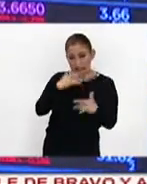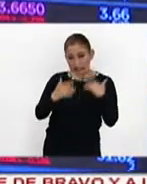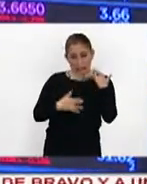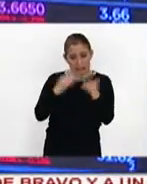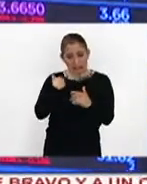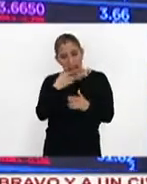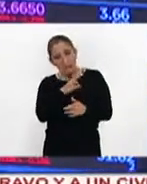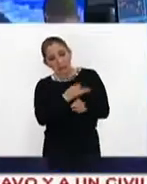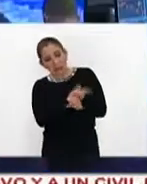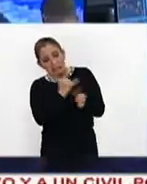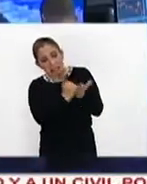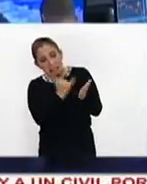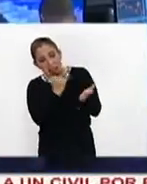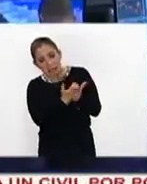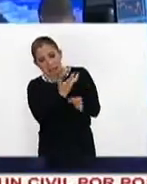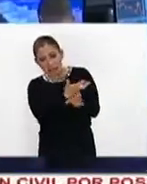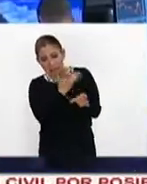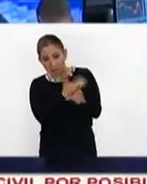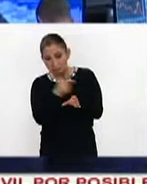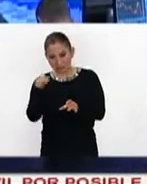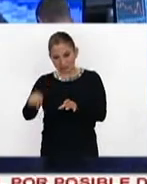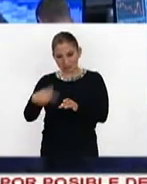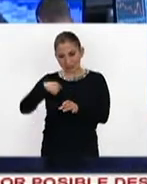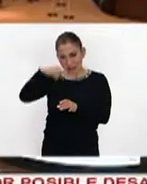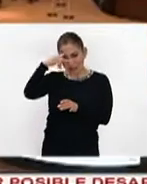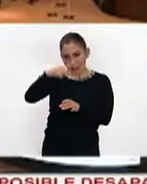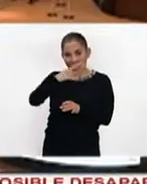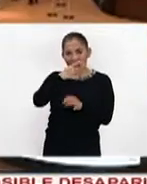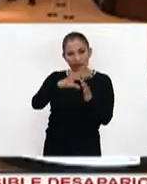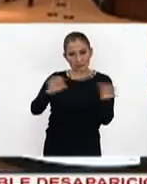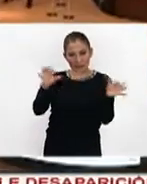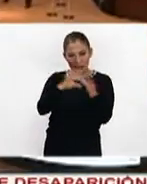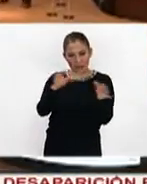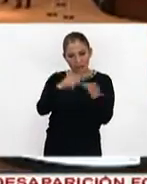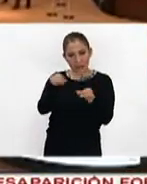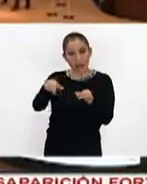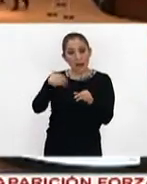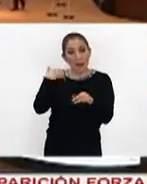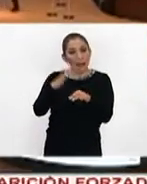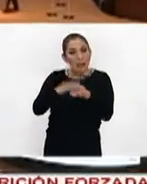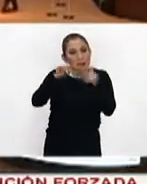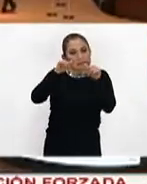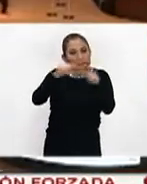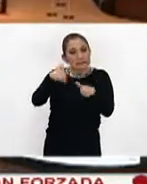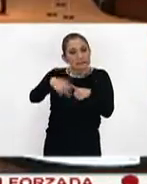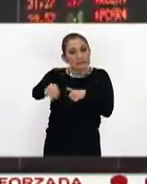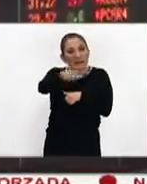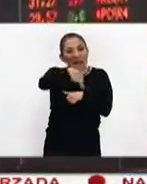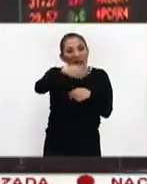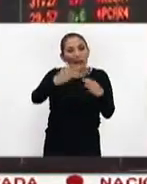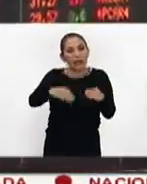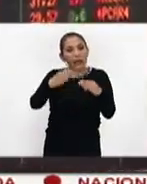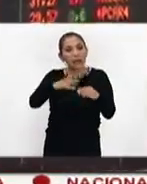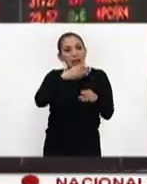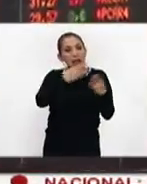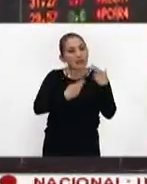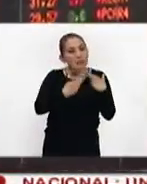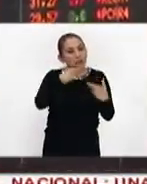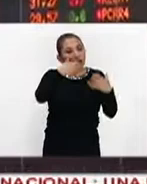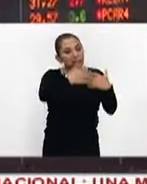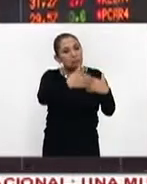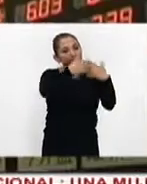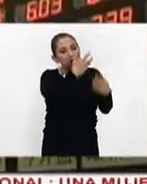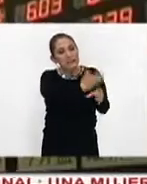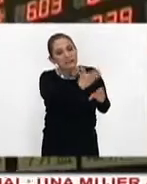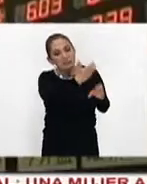los aumentos en las tasas de interés. La institución financiera detalló que lo que generará mayor atención en los mercados son los reportes corporativos